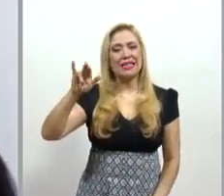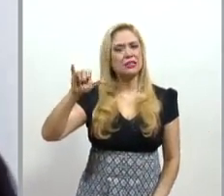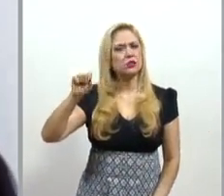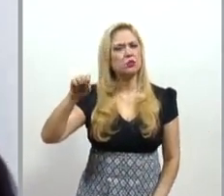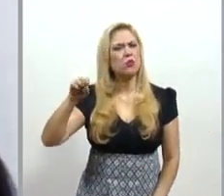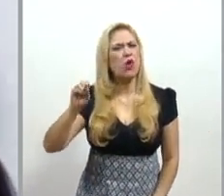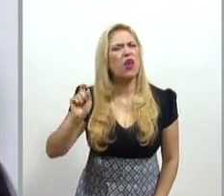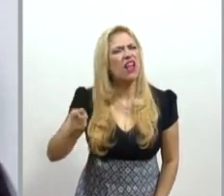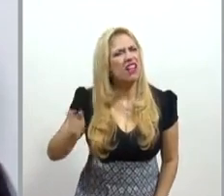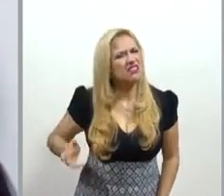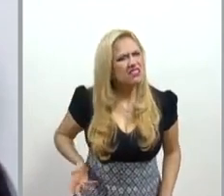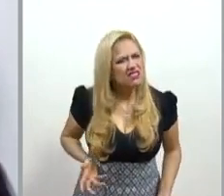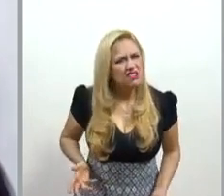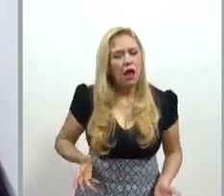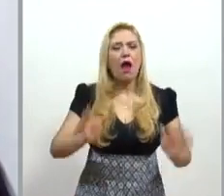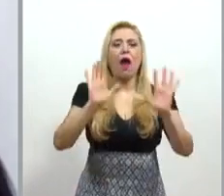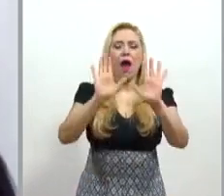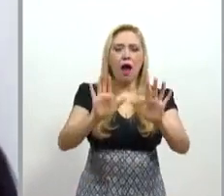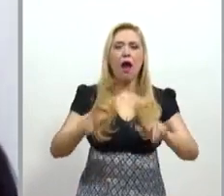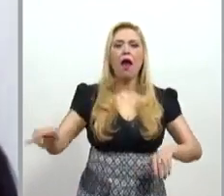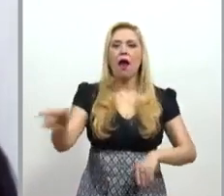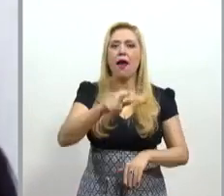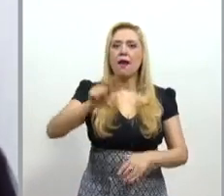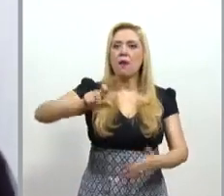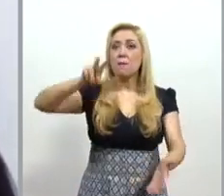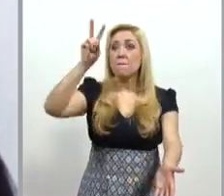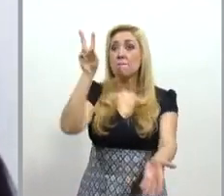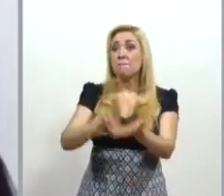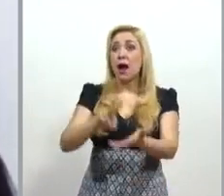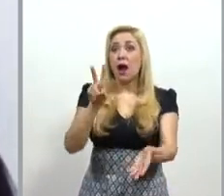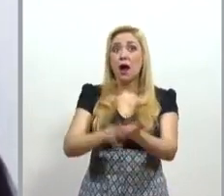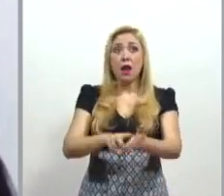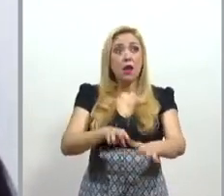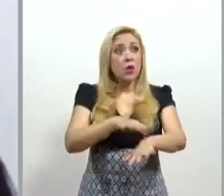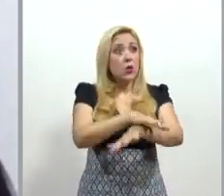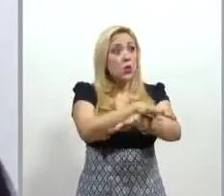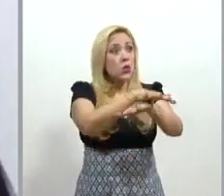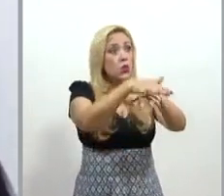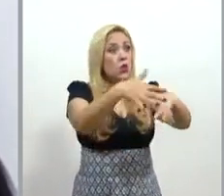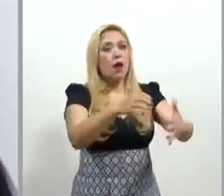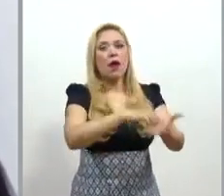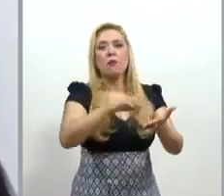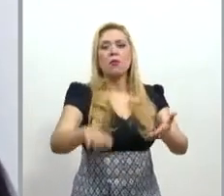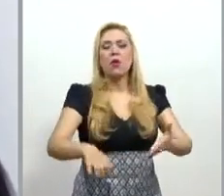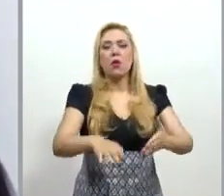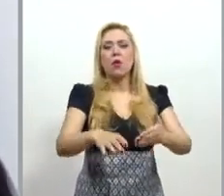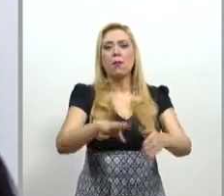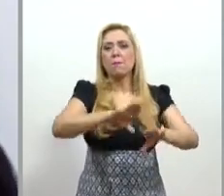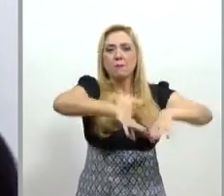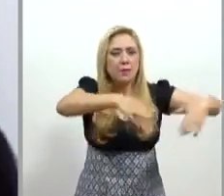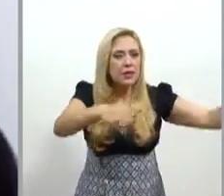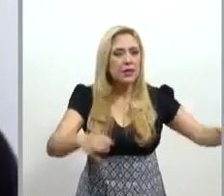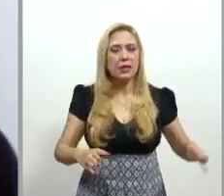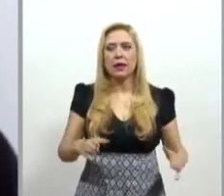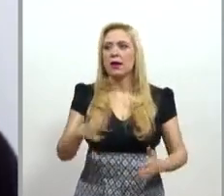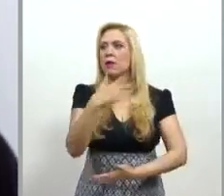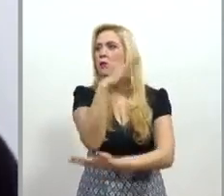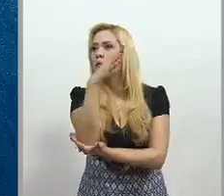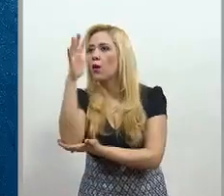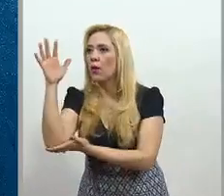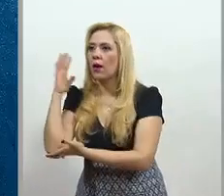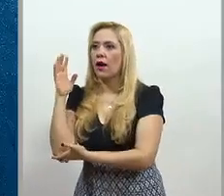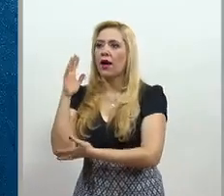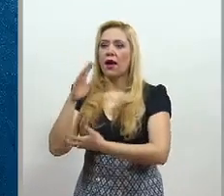tiene un valor por encima del valor de sus componentes individuales incluso en la mayoría de los casos vale